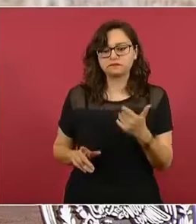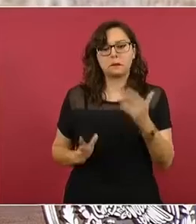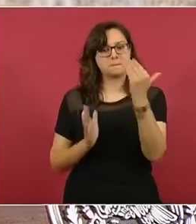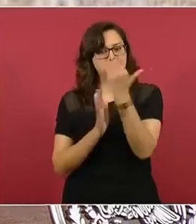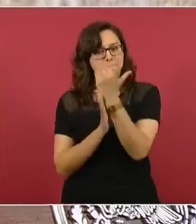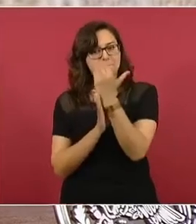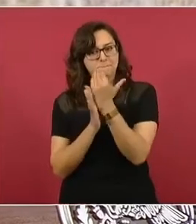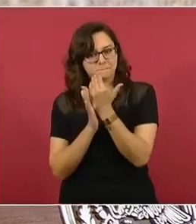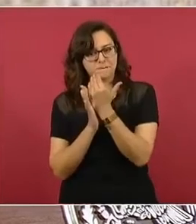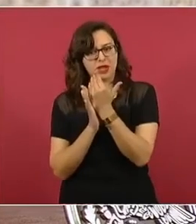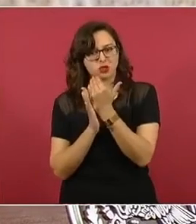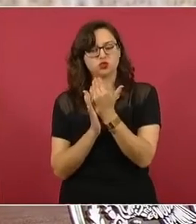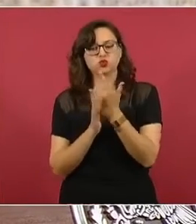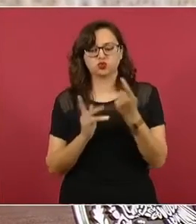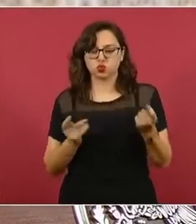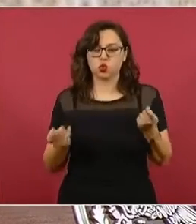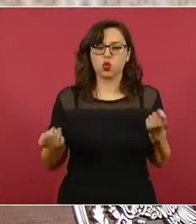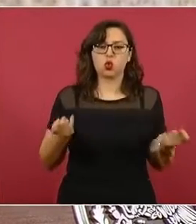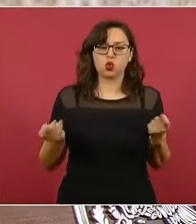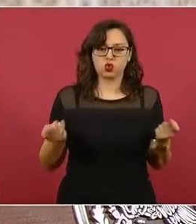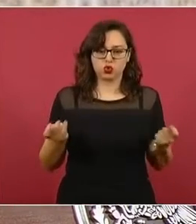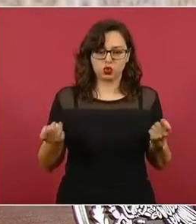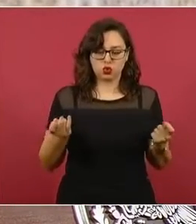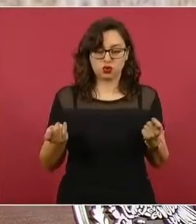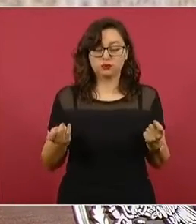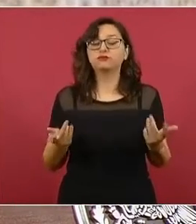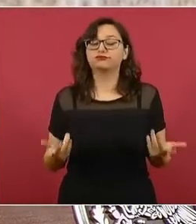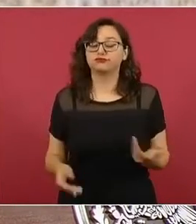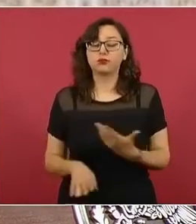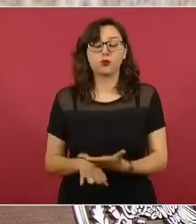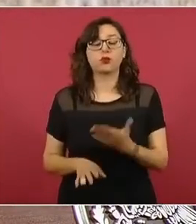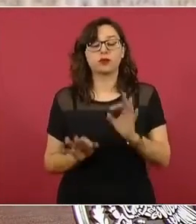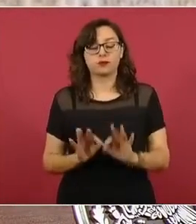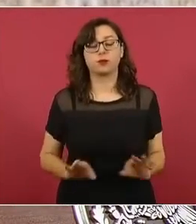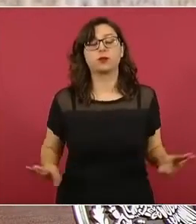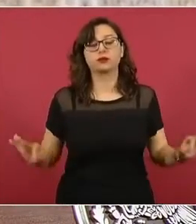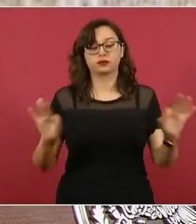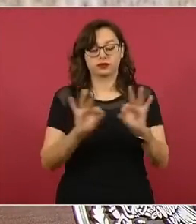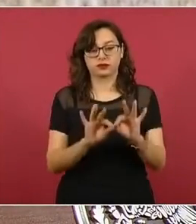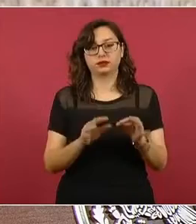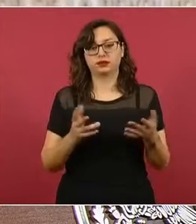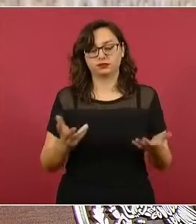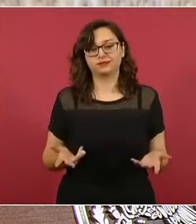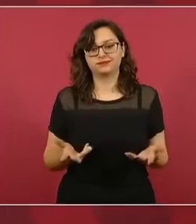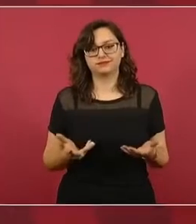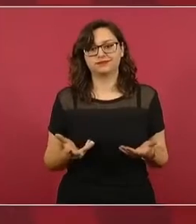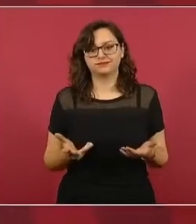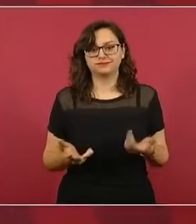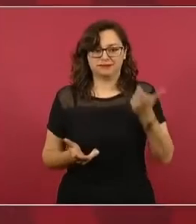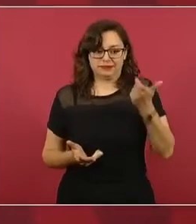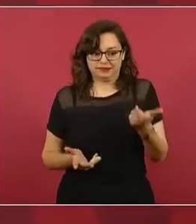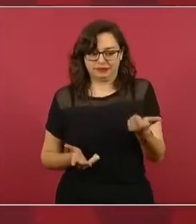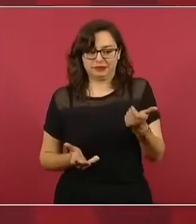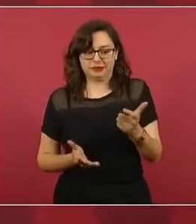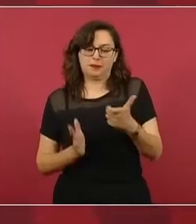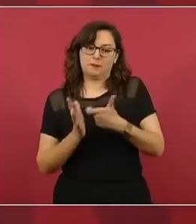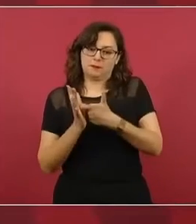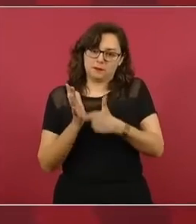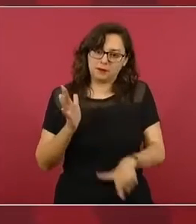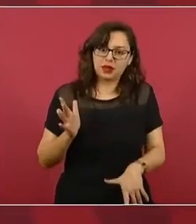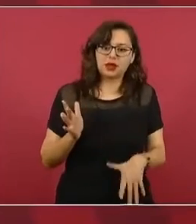nos afecte tanto por la importancia que tiene el mantener precios